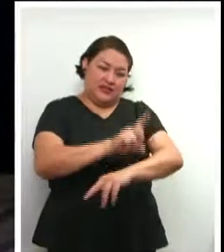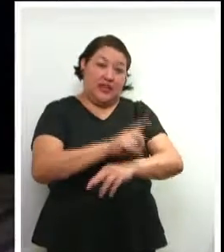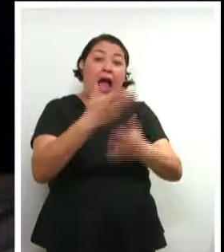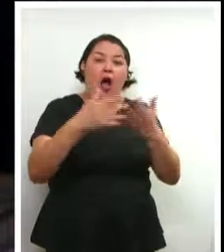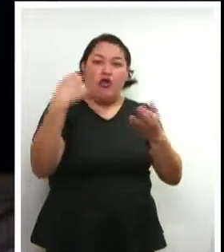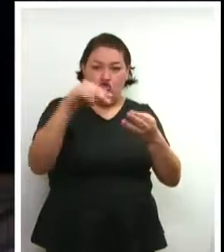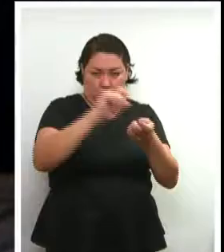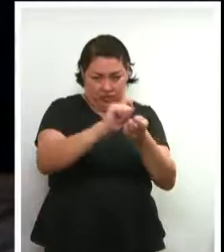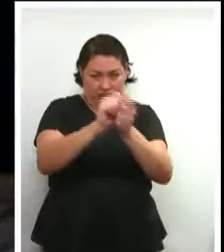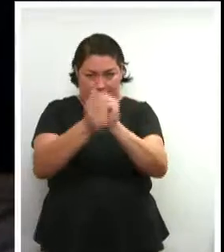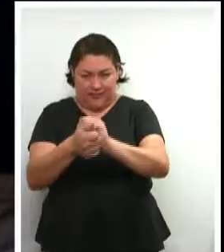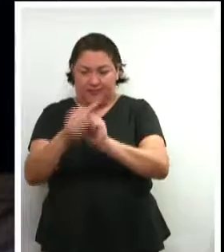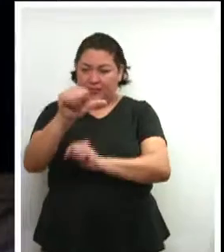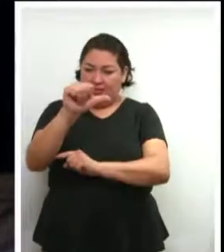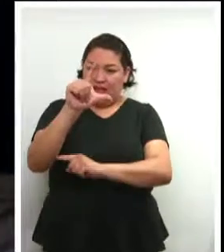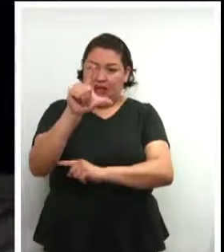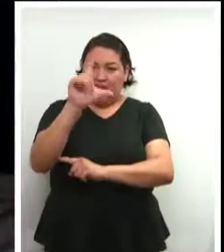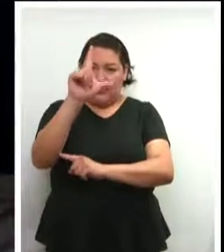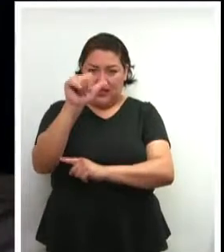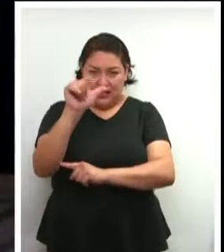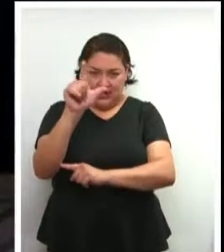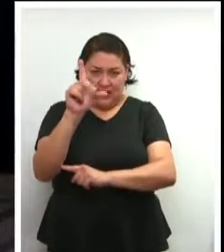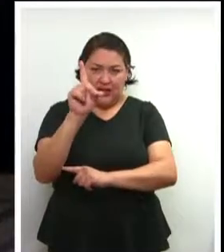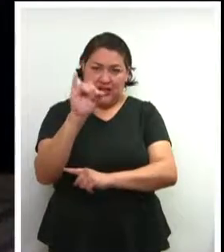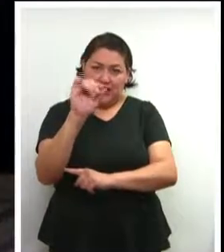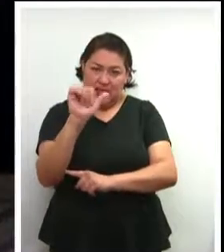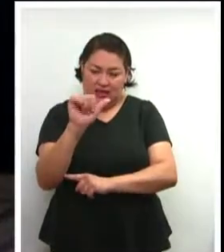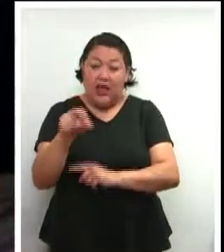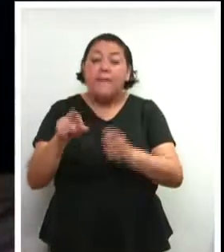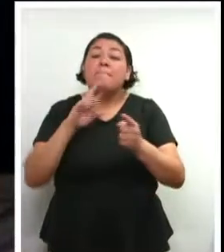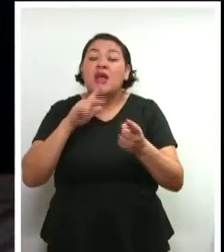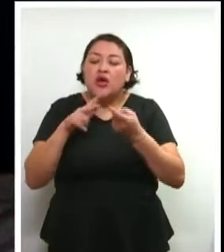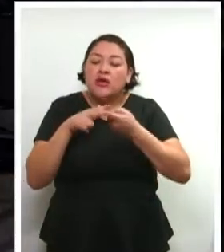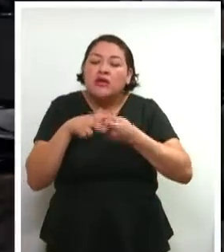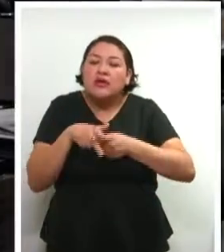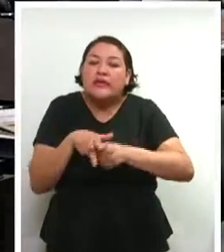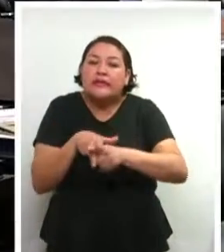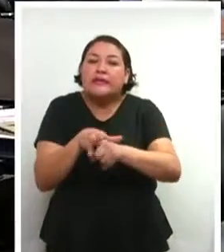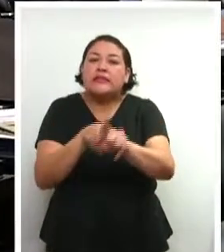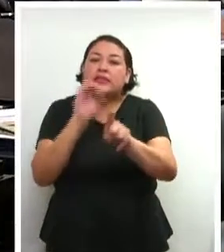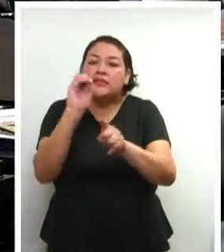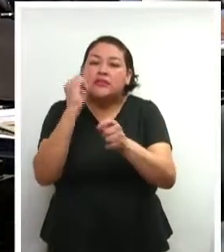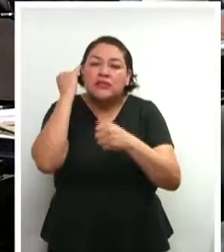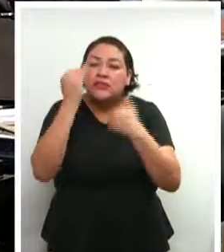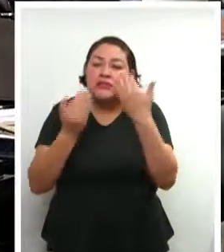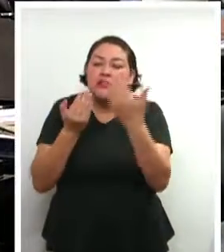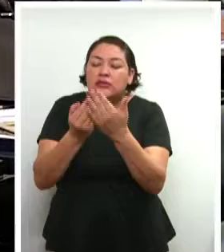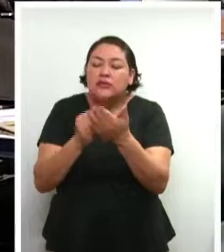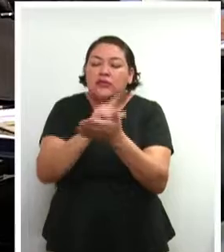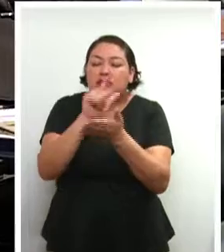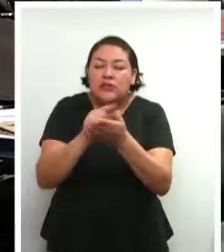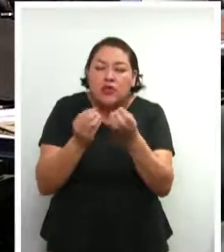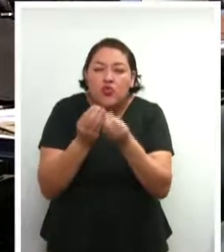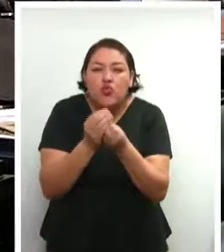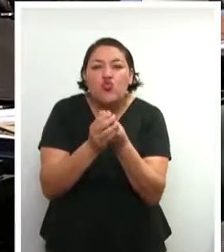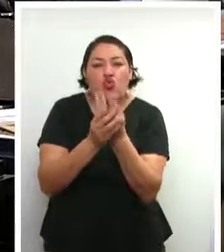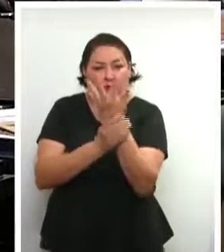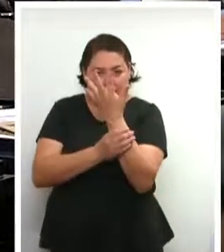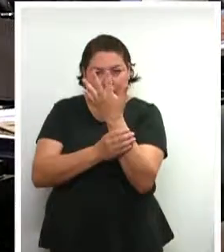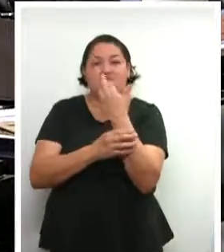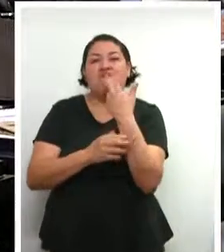pertinente partir de cero. Aquí nos meten un problema el transitorio. Yo lo dije, no soy integrante